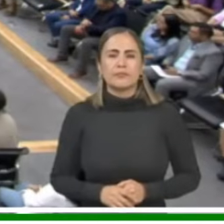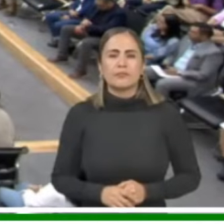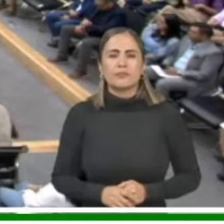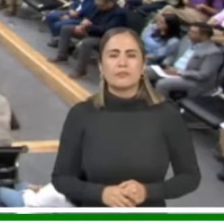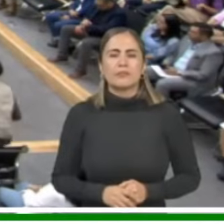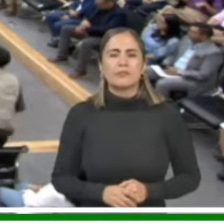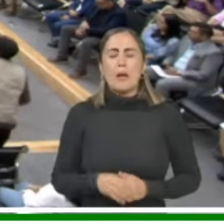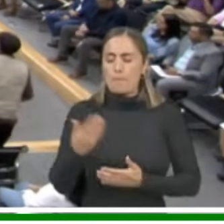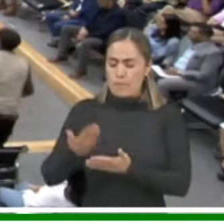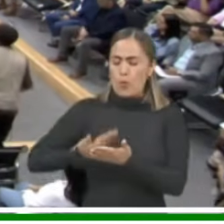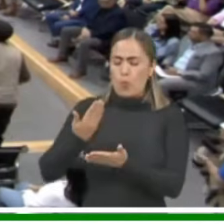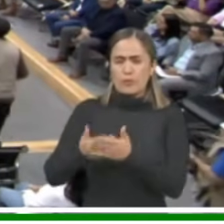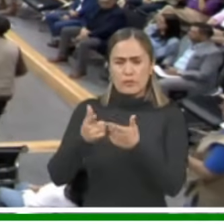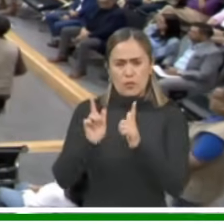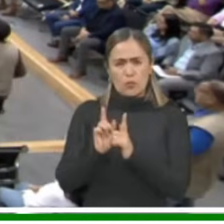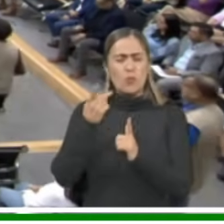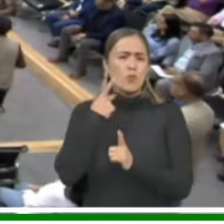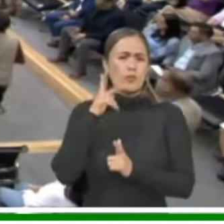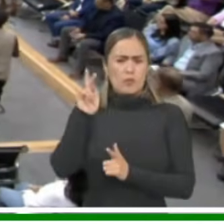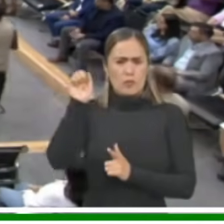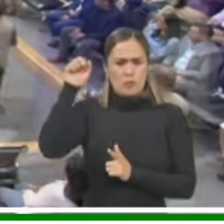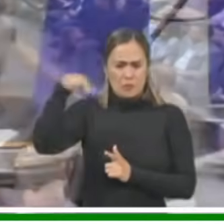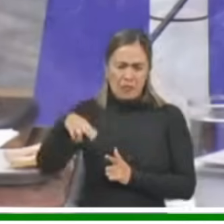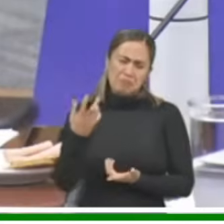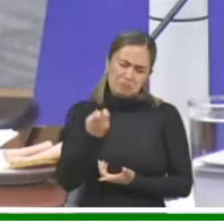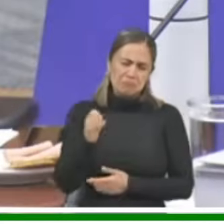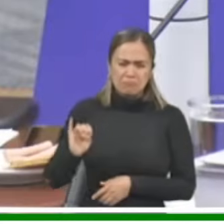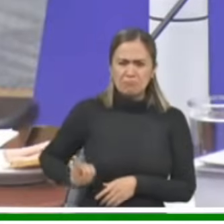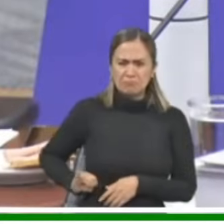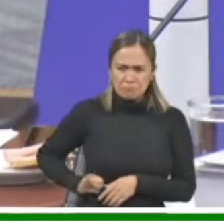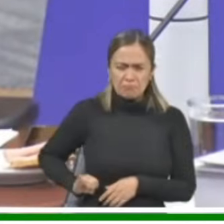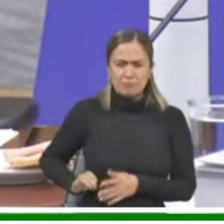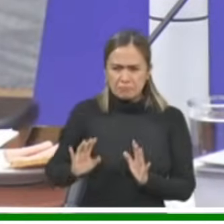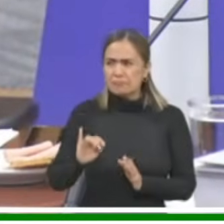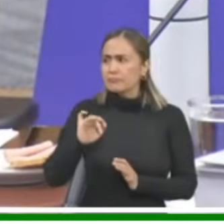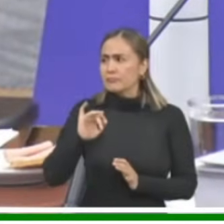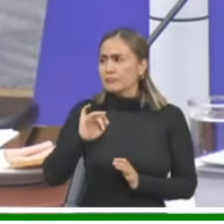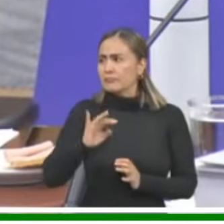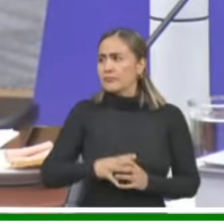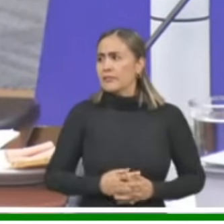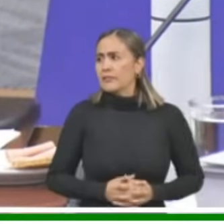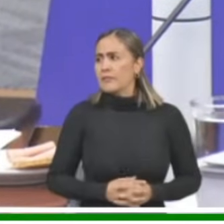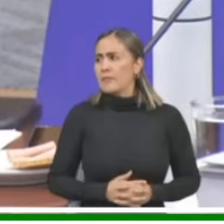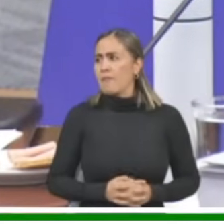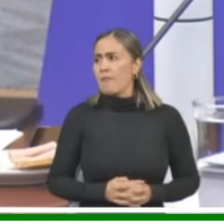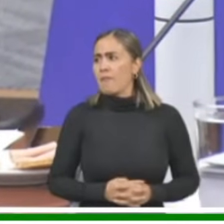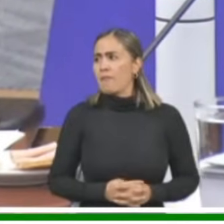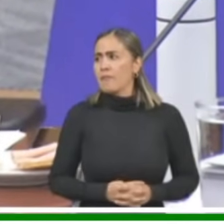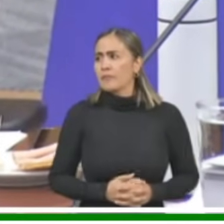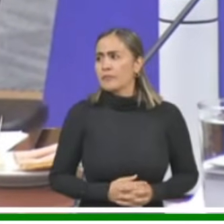A ver, la propuesta que presenta el Partido de Acción Nacional me resulta interesante. Sin embargo,